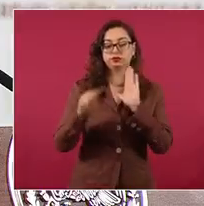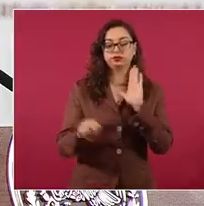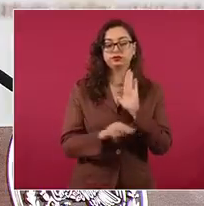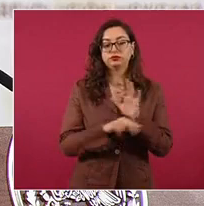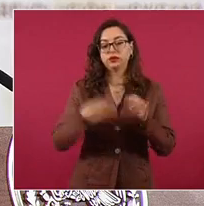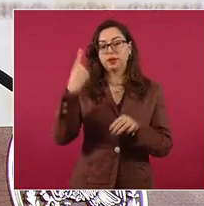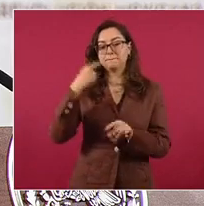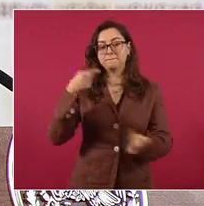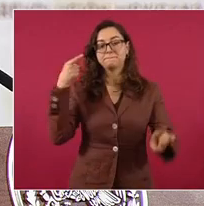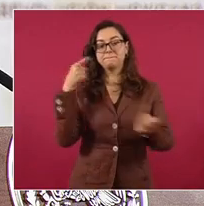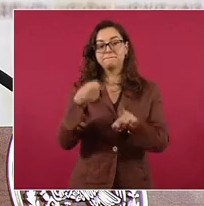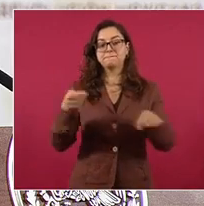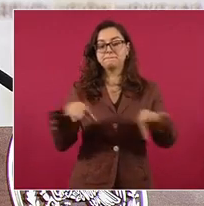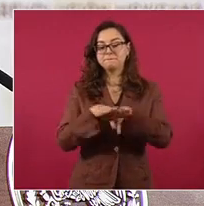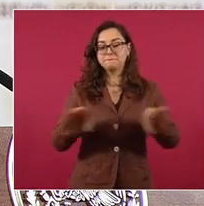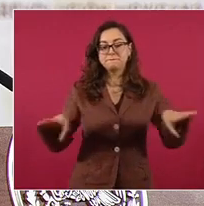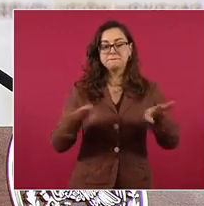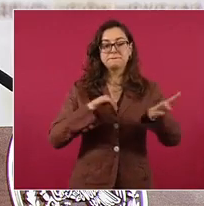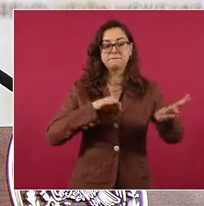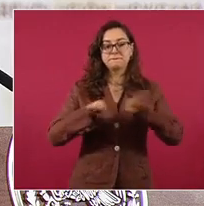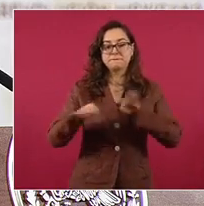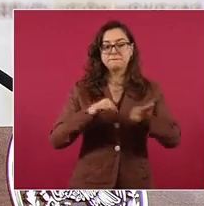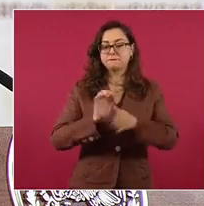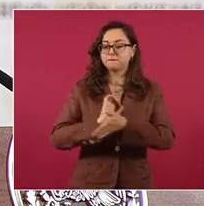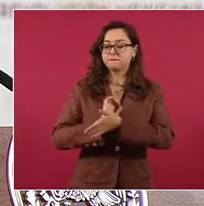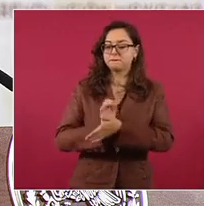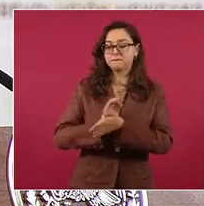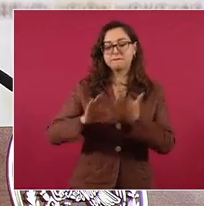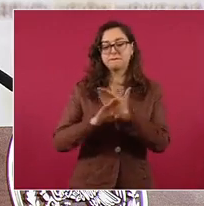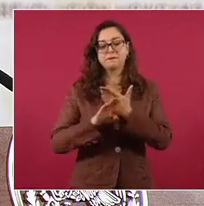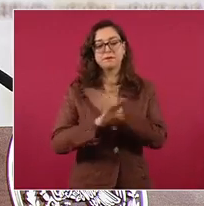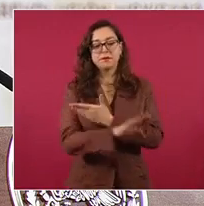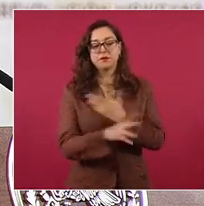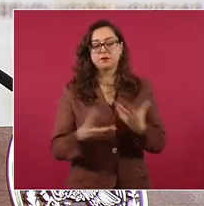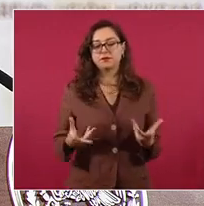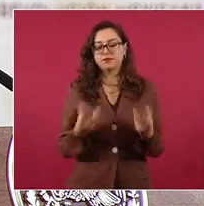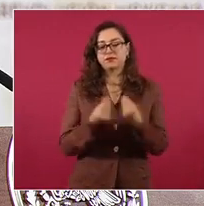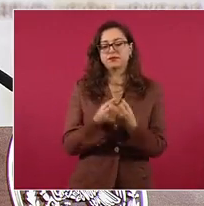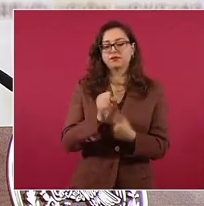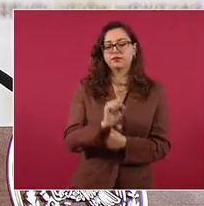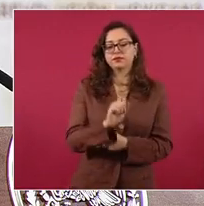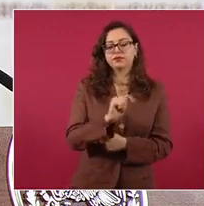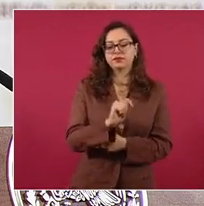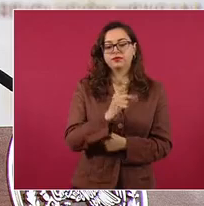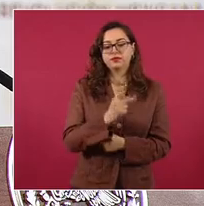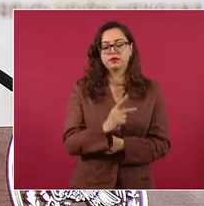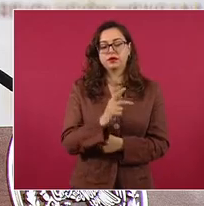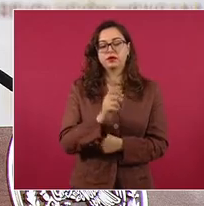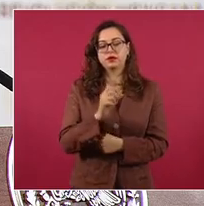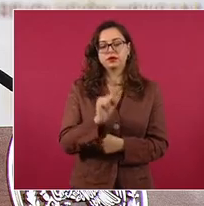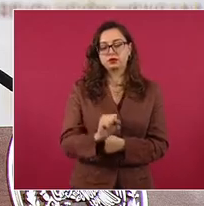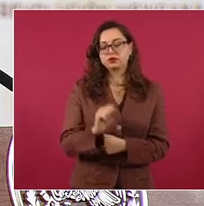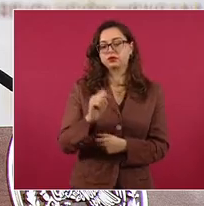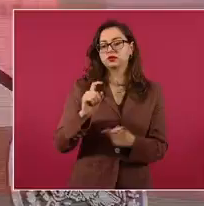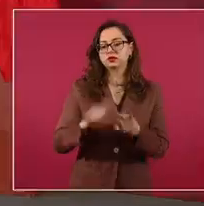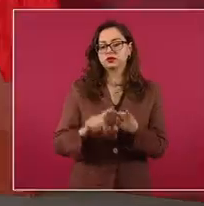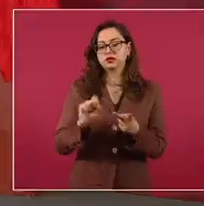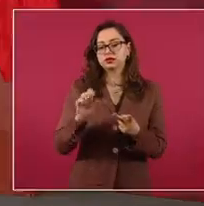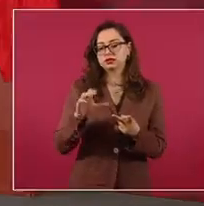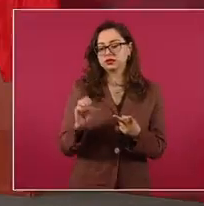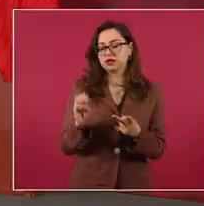laboral y no discriminación, junto con la Secretaría del Trabajo y Economía, donde 520 centros de trabajo han